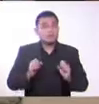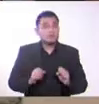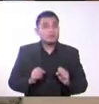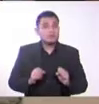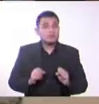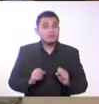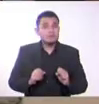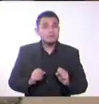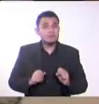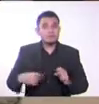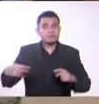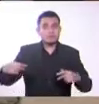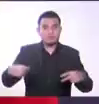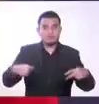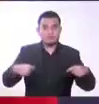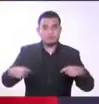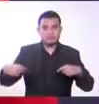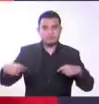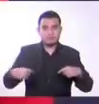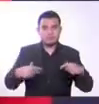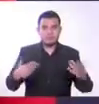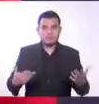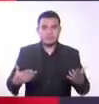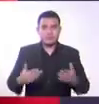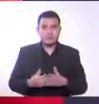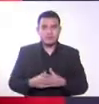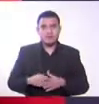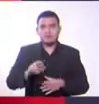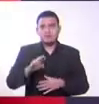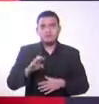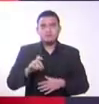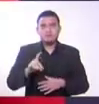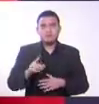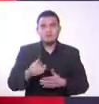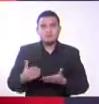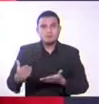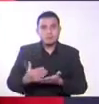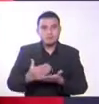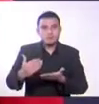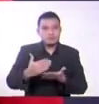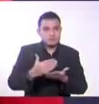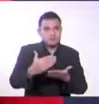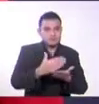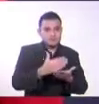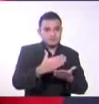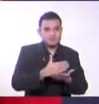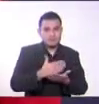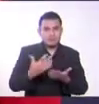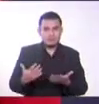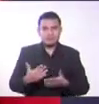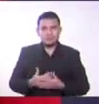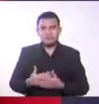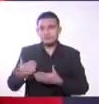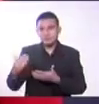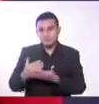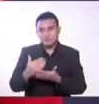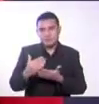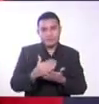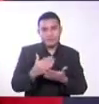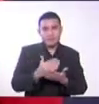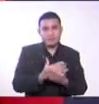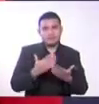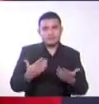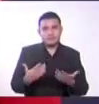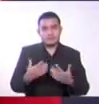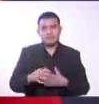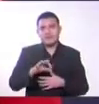los ingresos. Okay. O sea, recaudar es de recoger, ¿verdad? Y en este caso son los ingresos que adquiere el